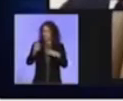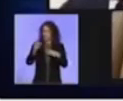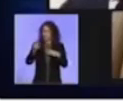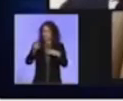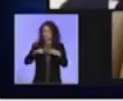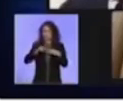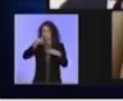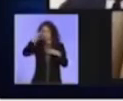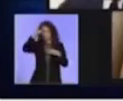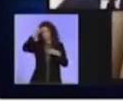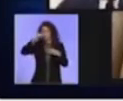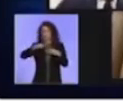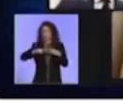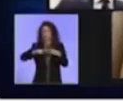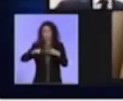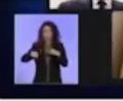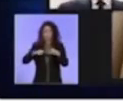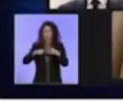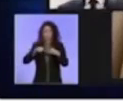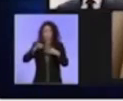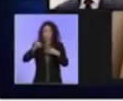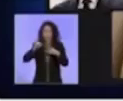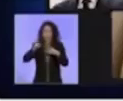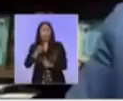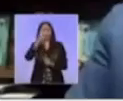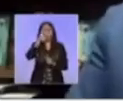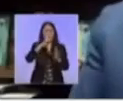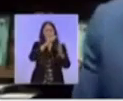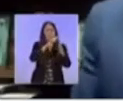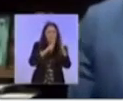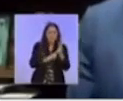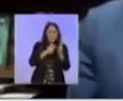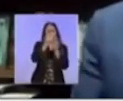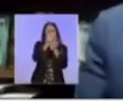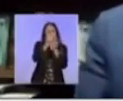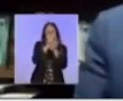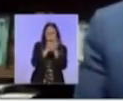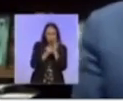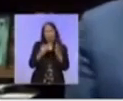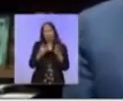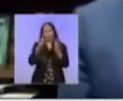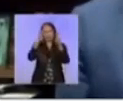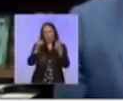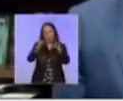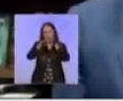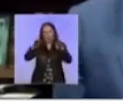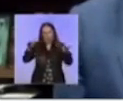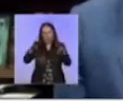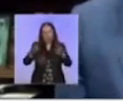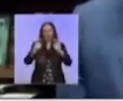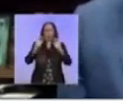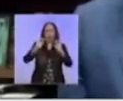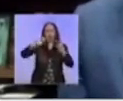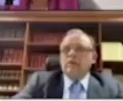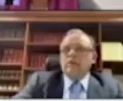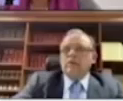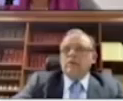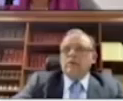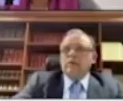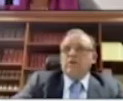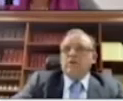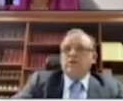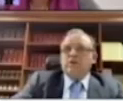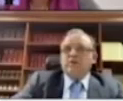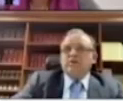like, comparte la información. Si aún no te has suscrito al canal, te invitamos a que lo hagas y actives las campanitas de notificaciones para que te llegue de